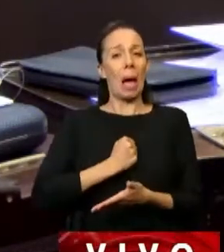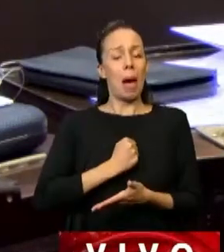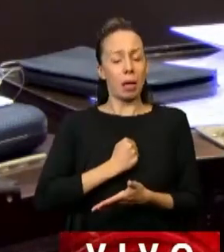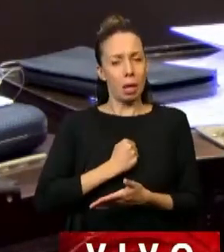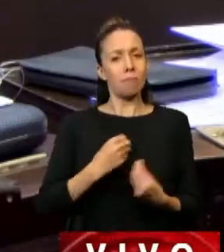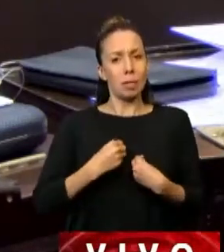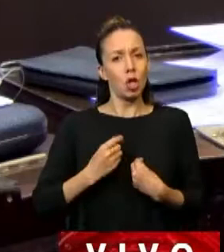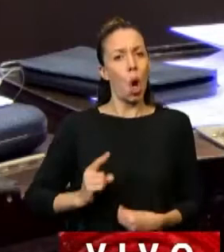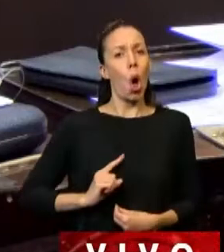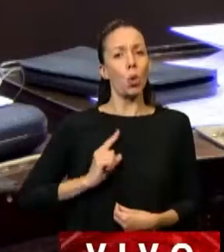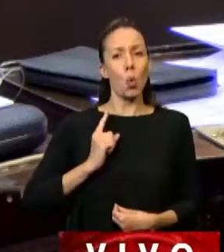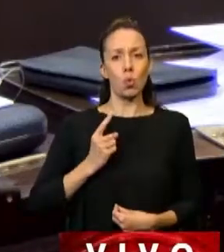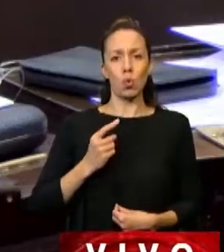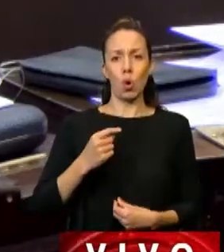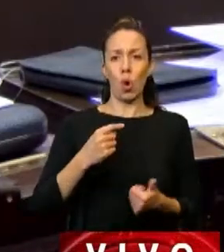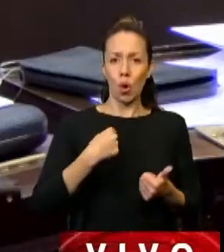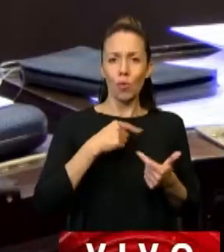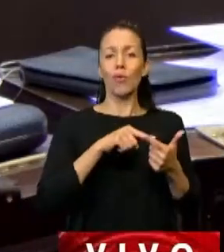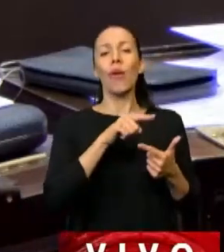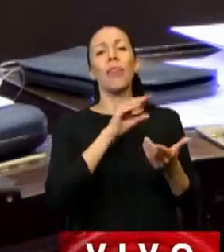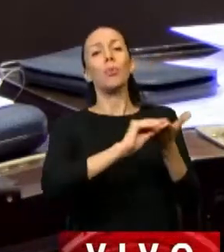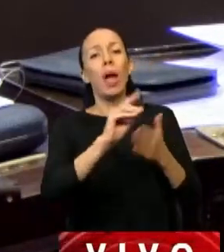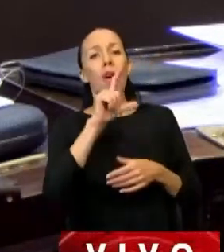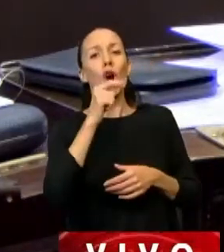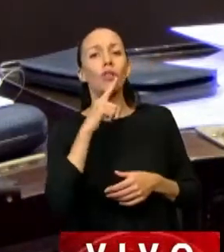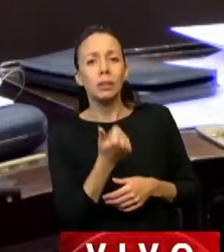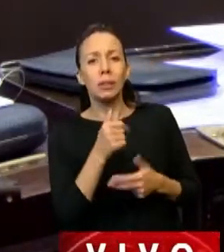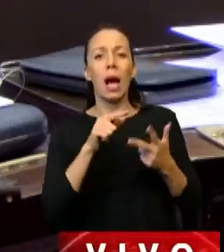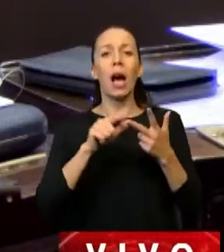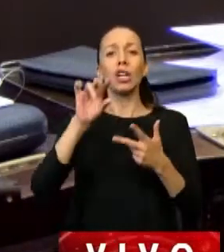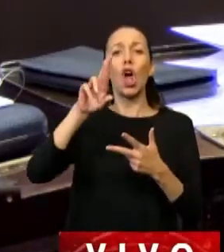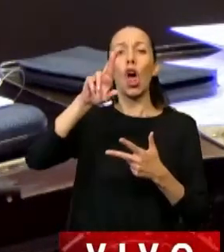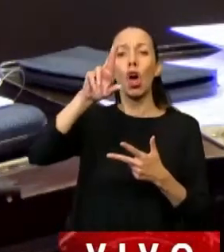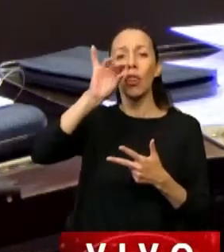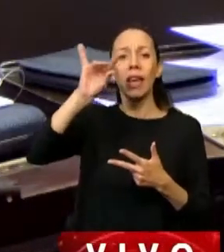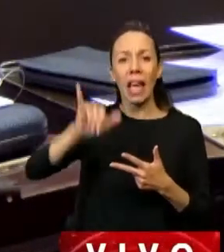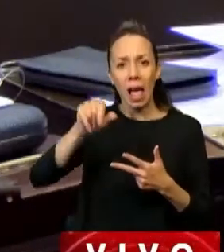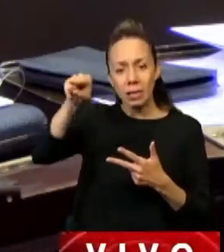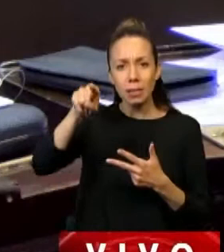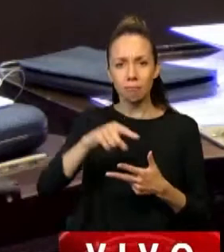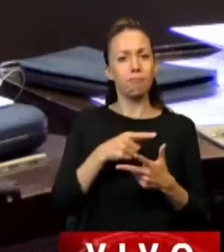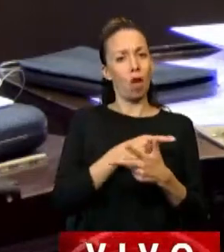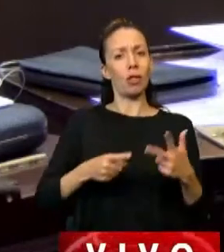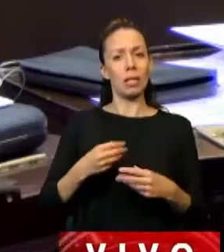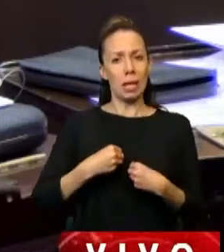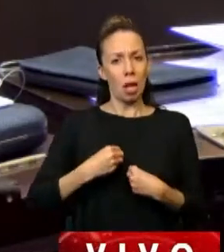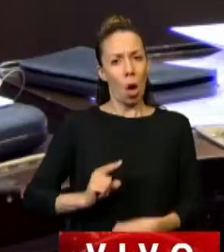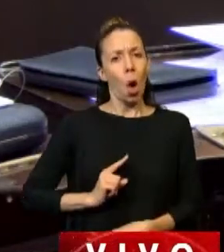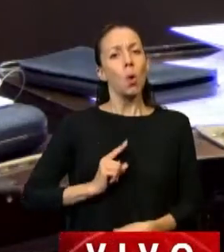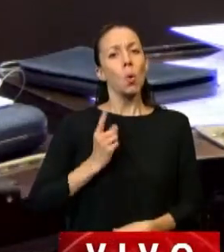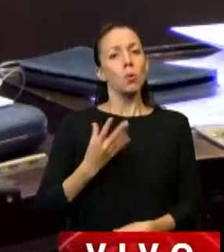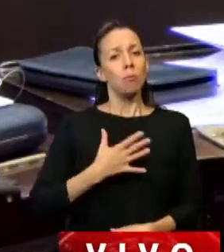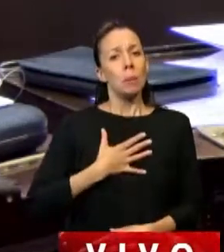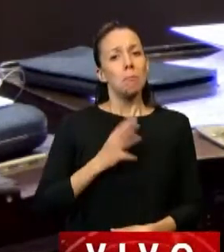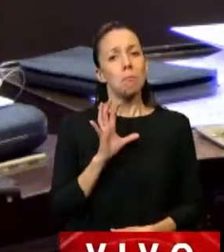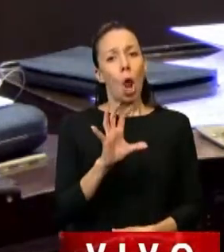de Todos, la diputada Anaí Costa, el diputado Dante López Rodríguez, el orgullo que sentimos de estar en una provincia